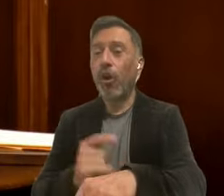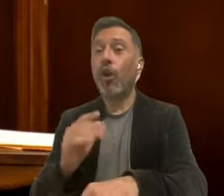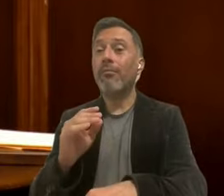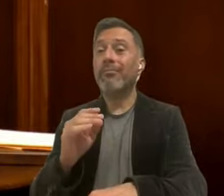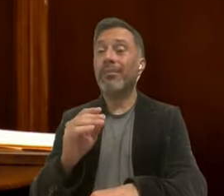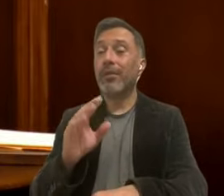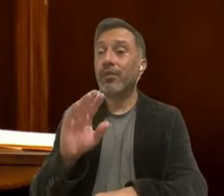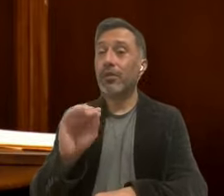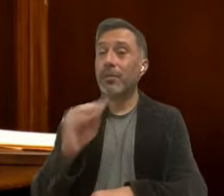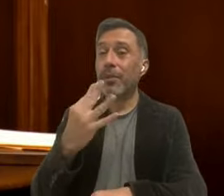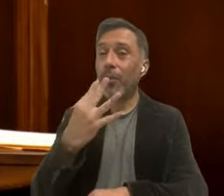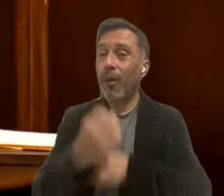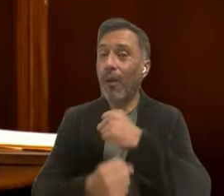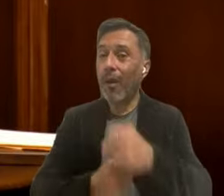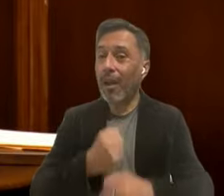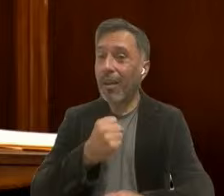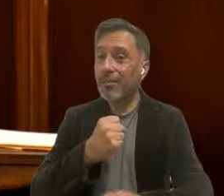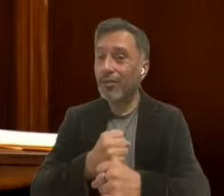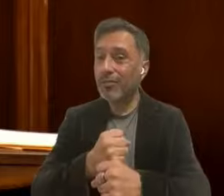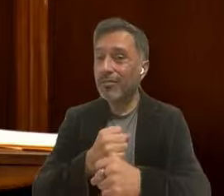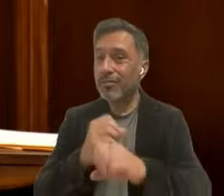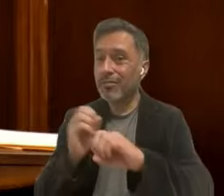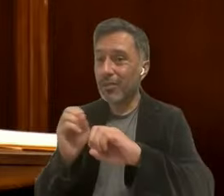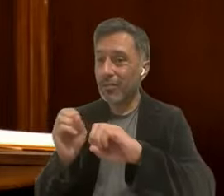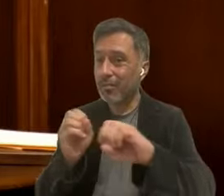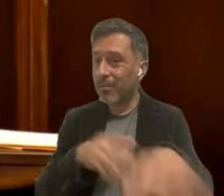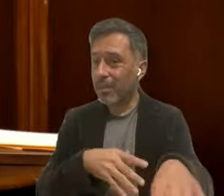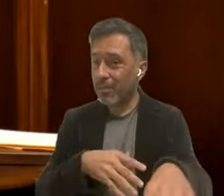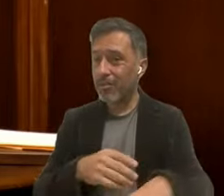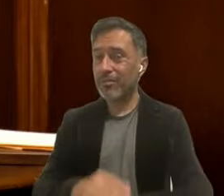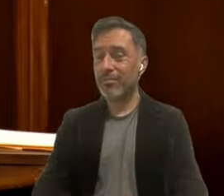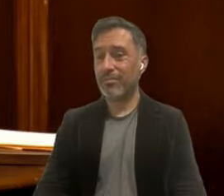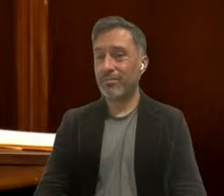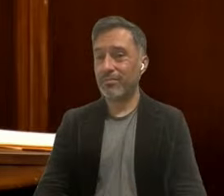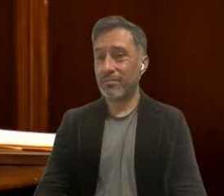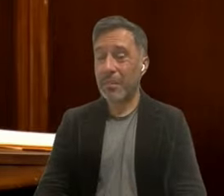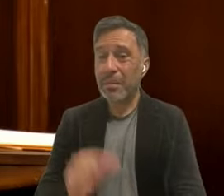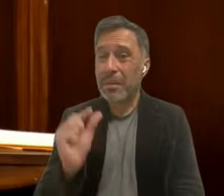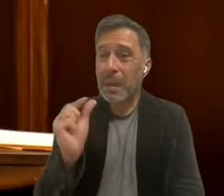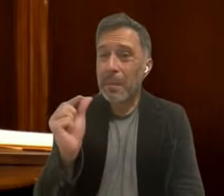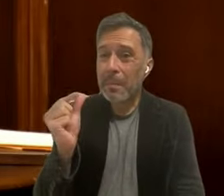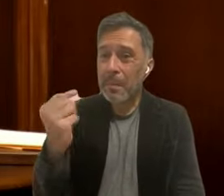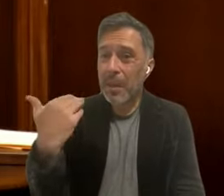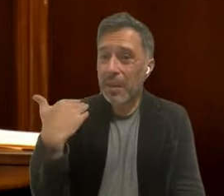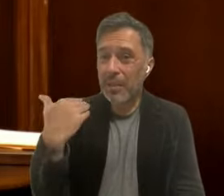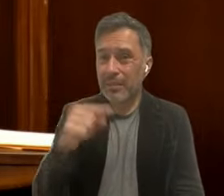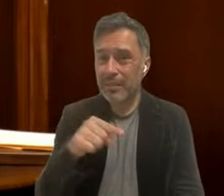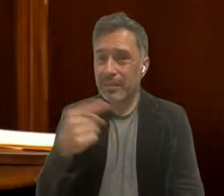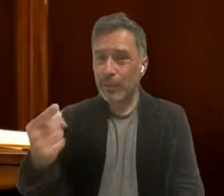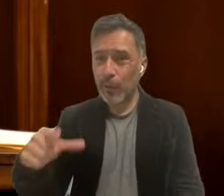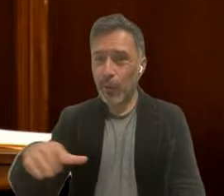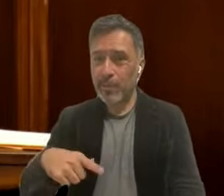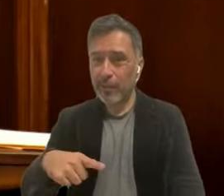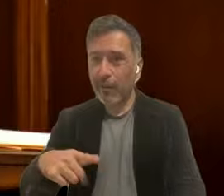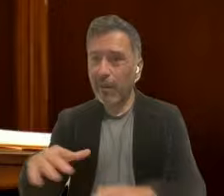años contra solo un año de administración.